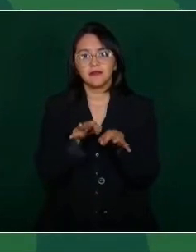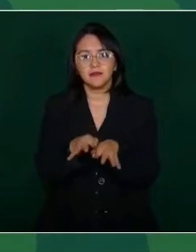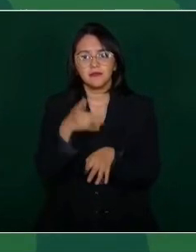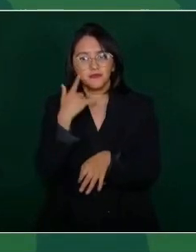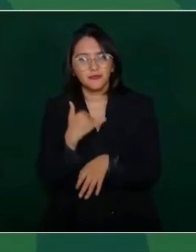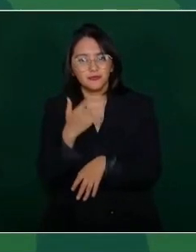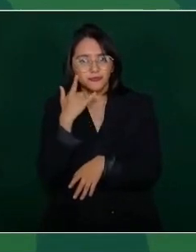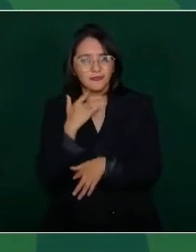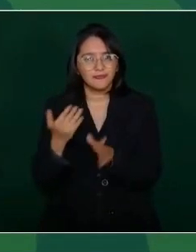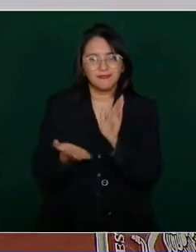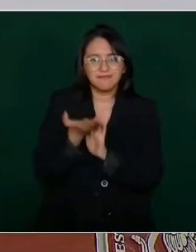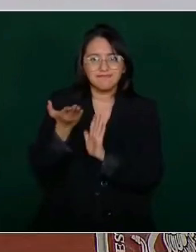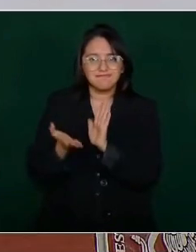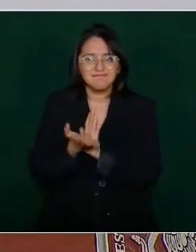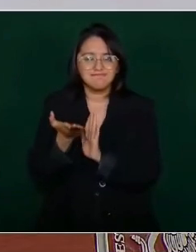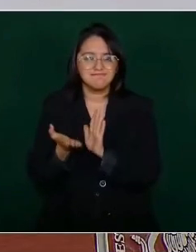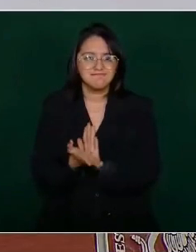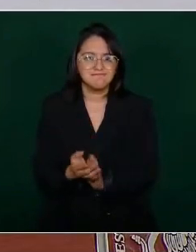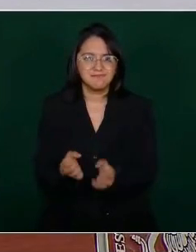obra